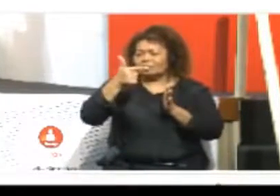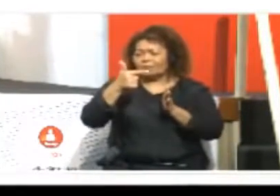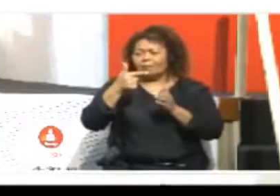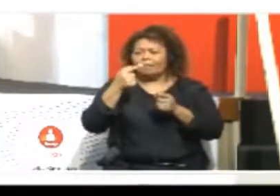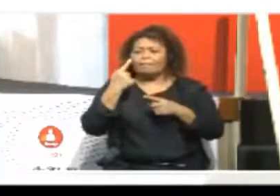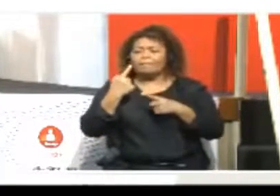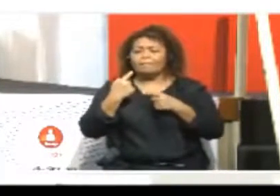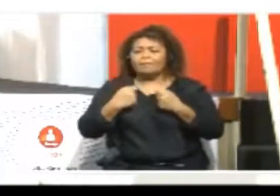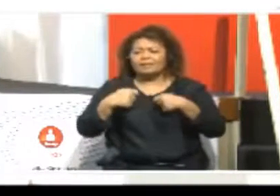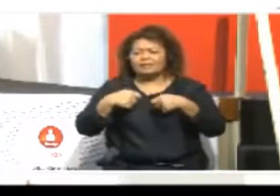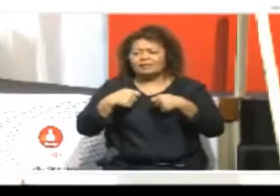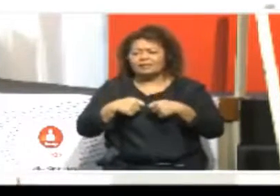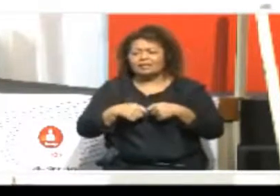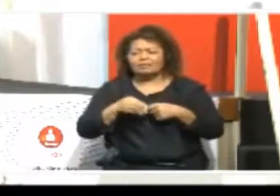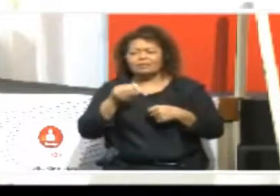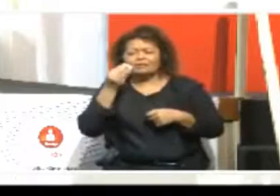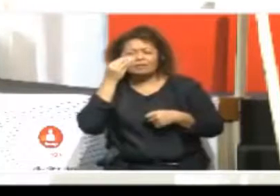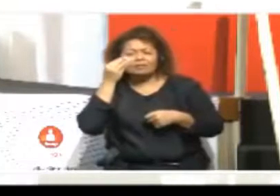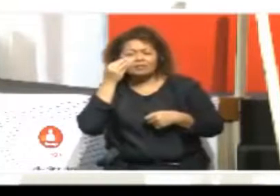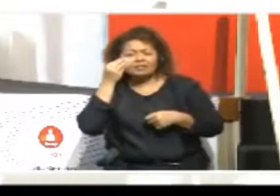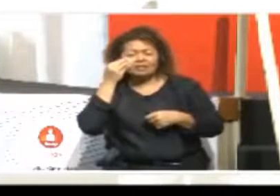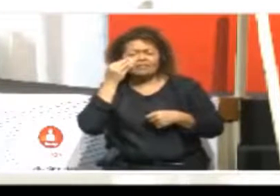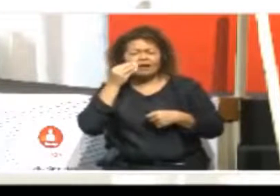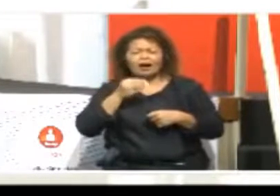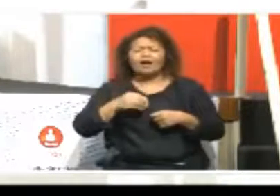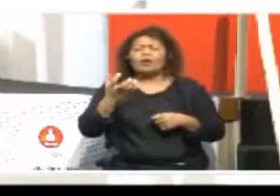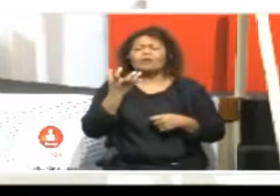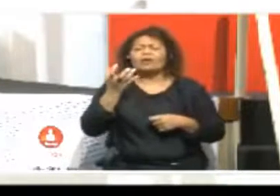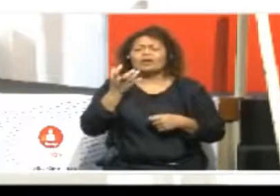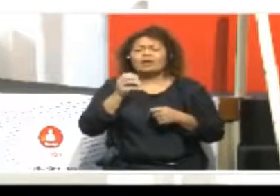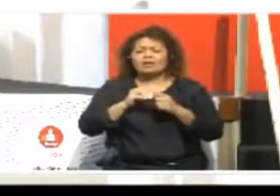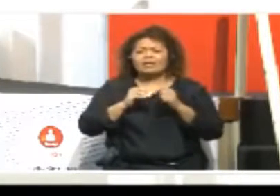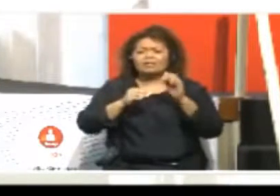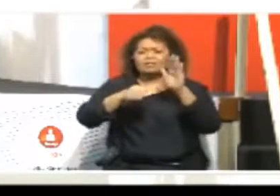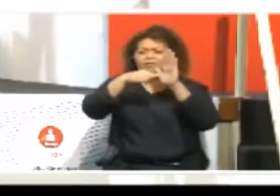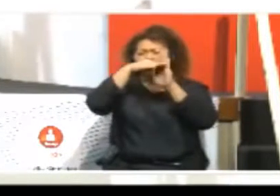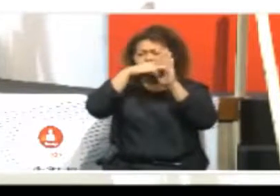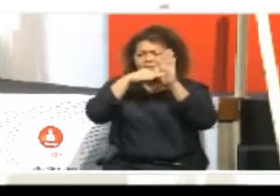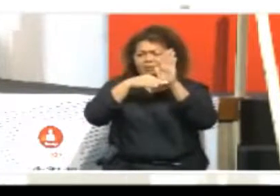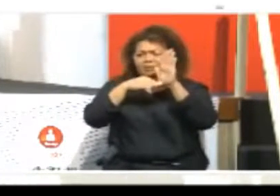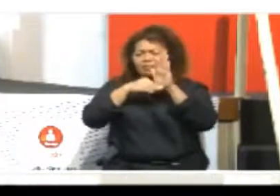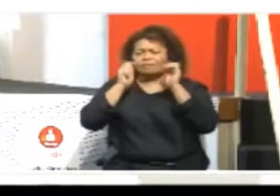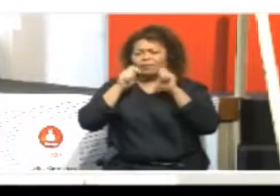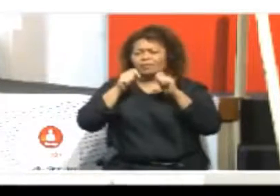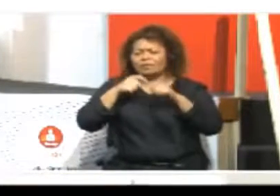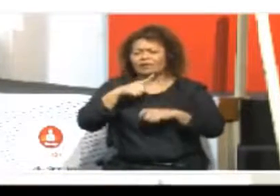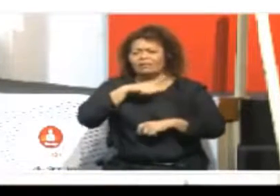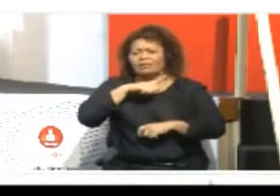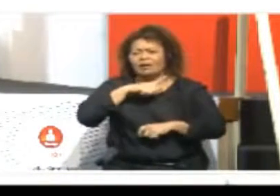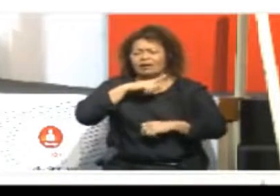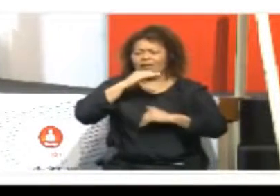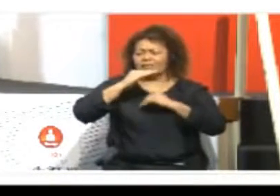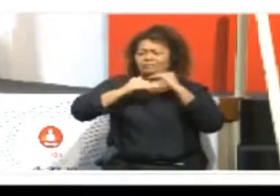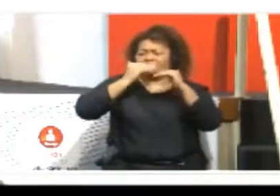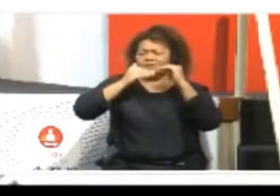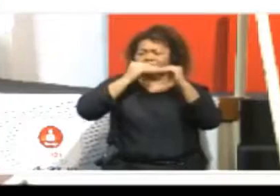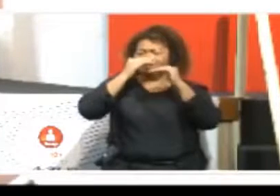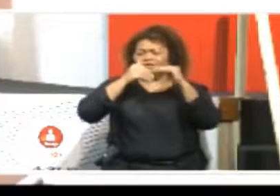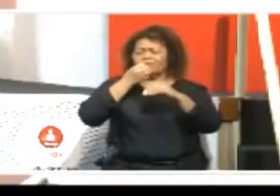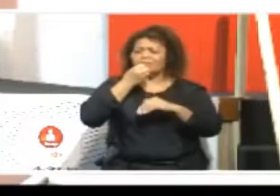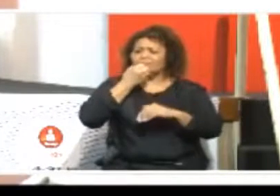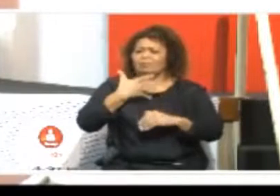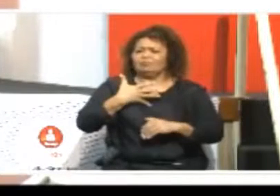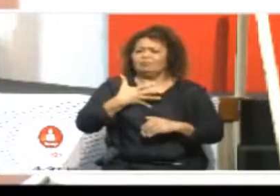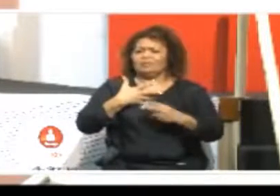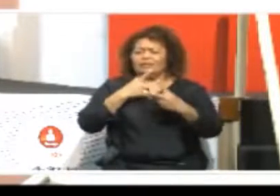herramientas que queremos implementar para poder obtener esos resultados. Estos dos factores están incluidos entre lo que